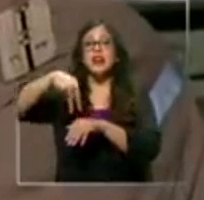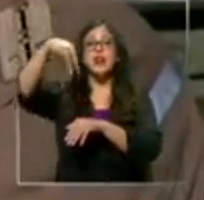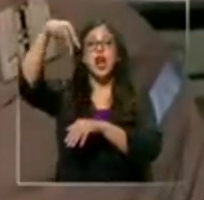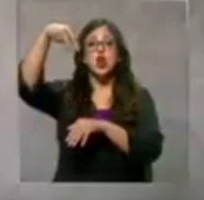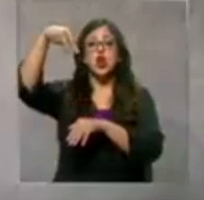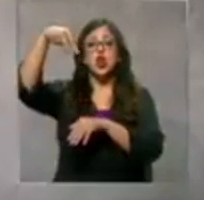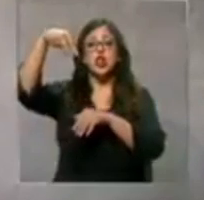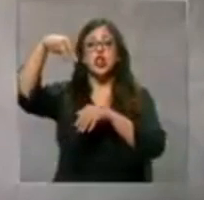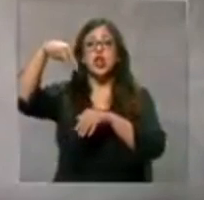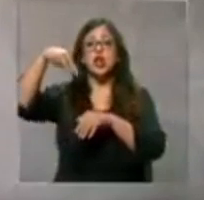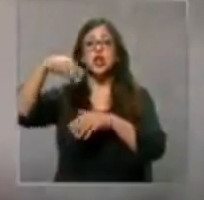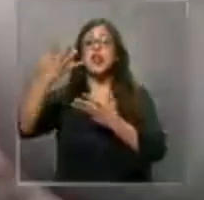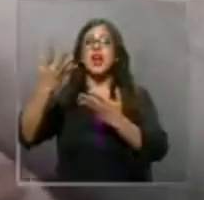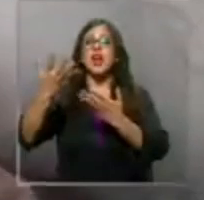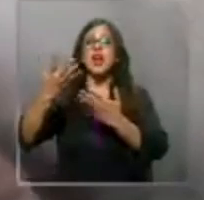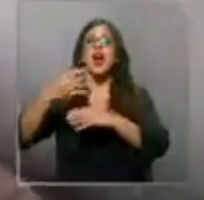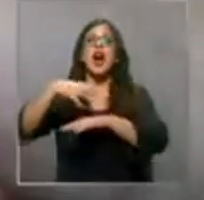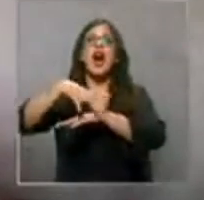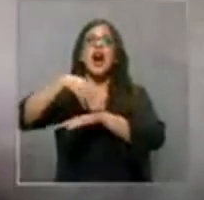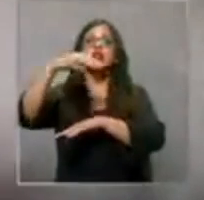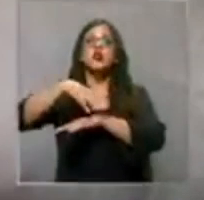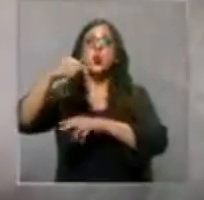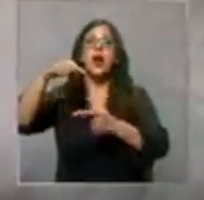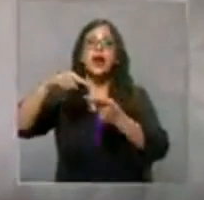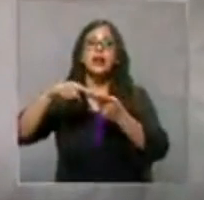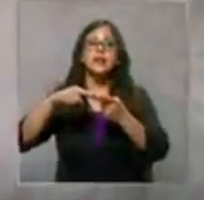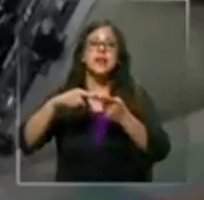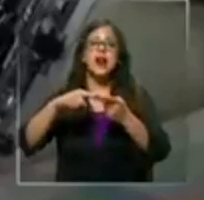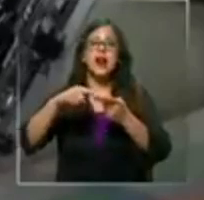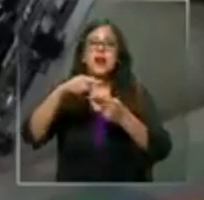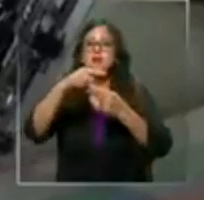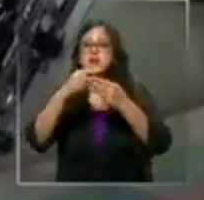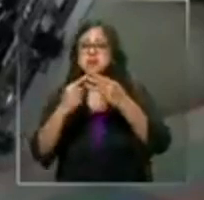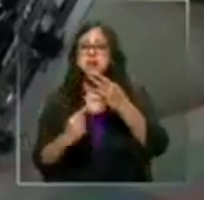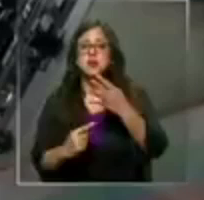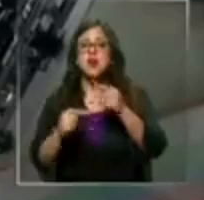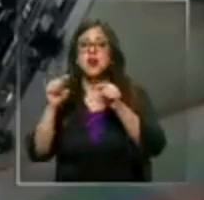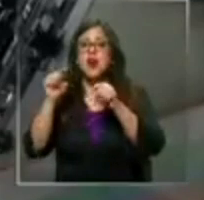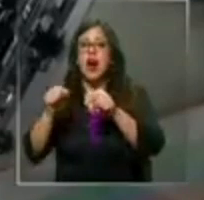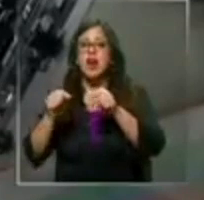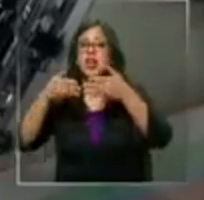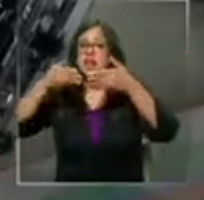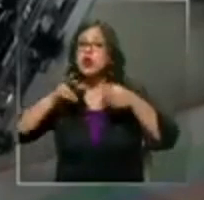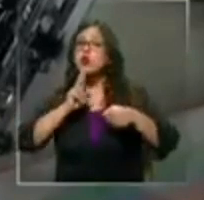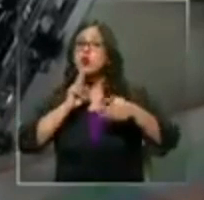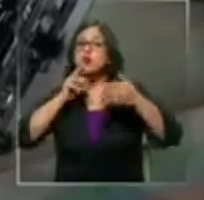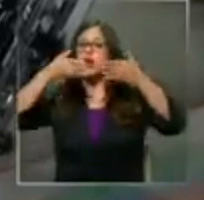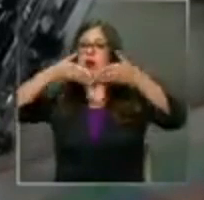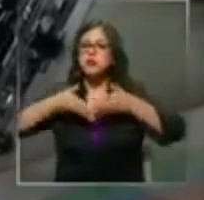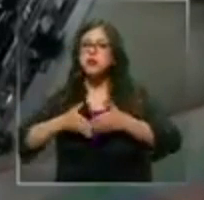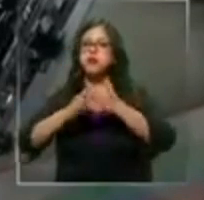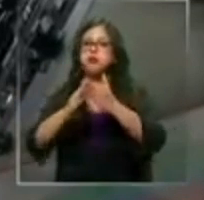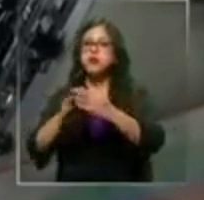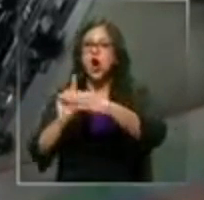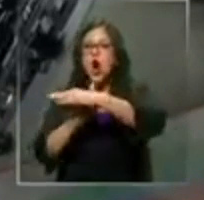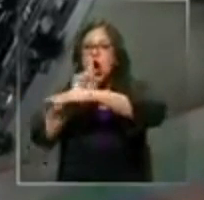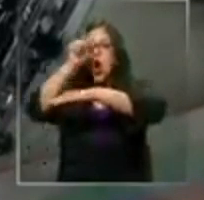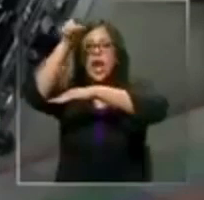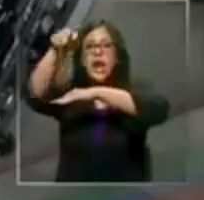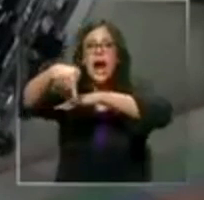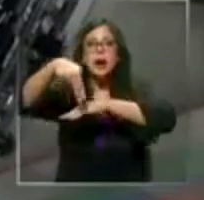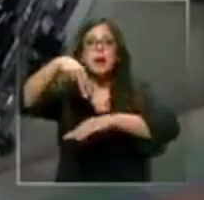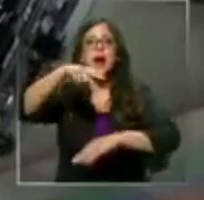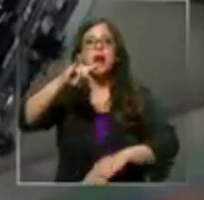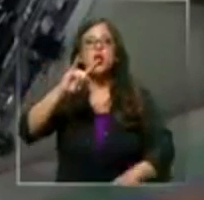pero también llega a otras zonas del norte de Europa. Allí, en ese mar, Rusia desplegó buques con armas nucleares. Es primera